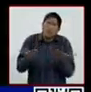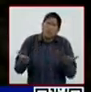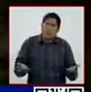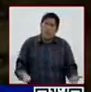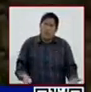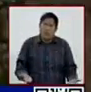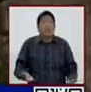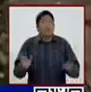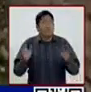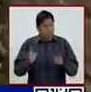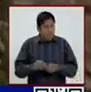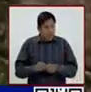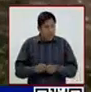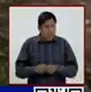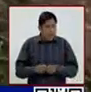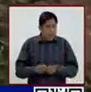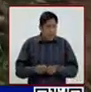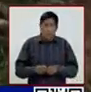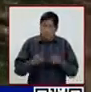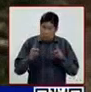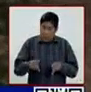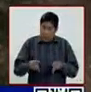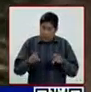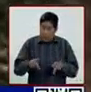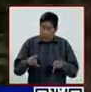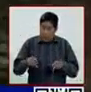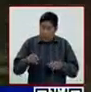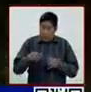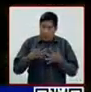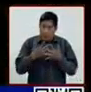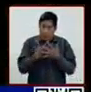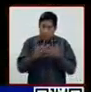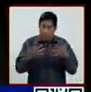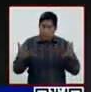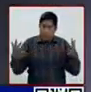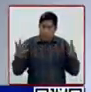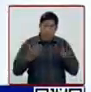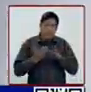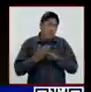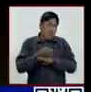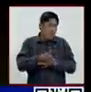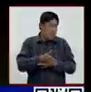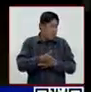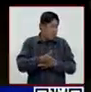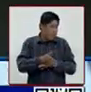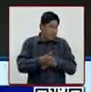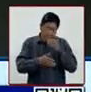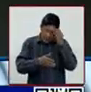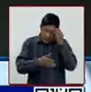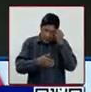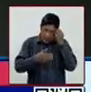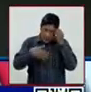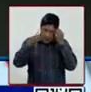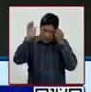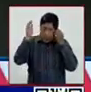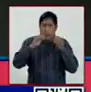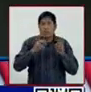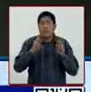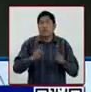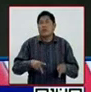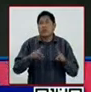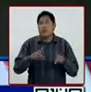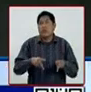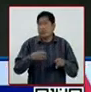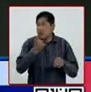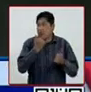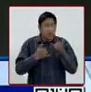justamente en el momento cuando estas personas que están en el cerco pasaron el cerco para ahuyentar o retirar a